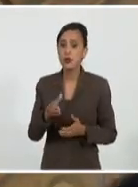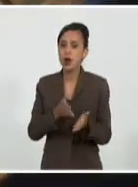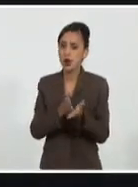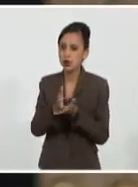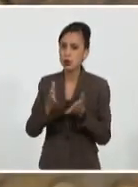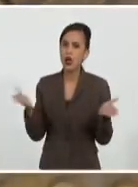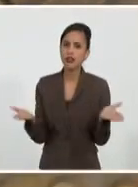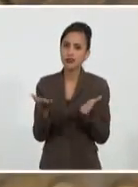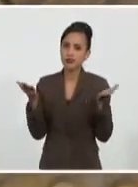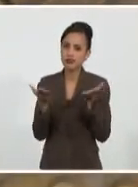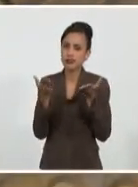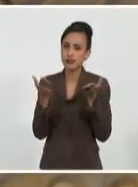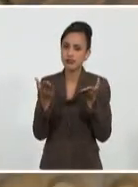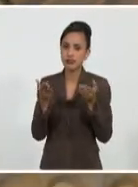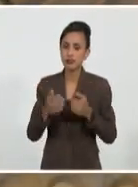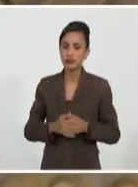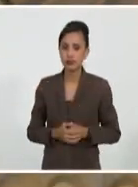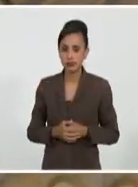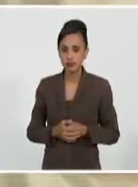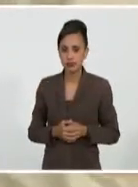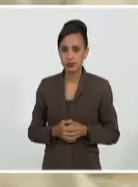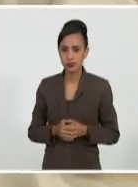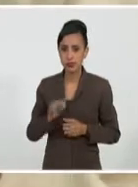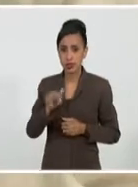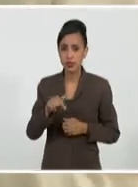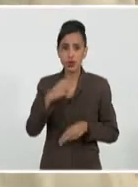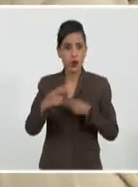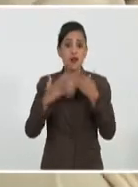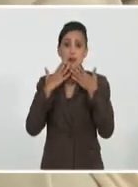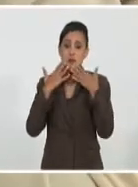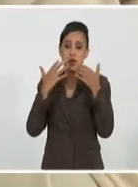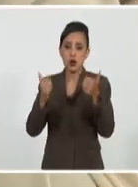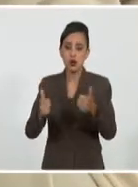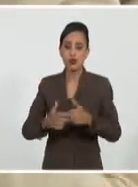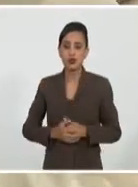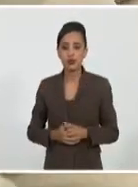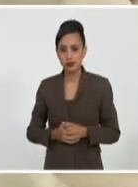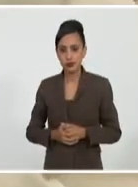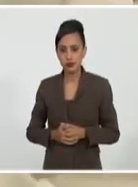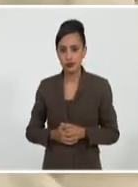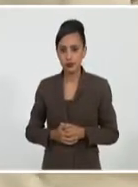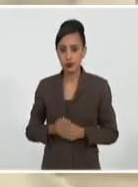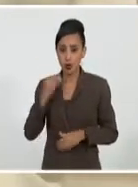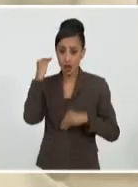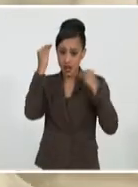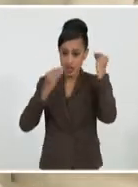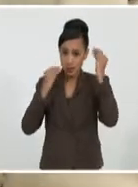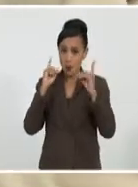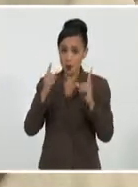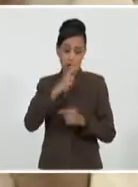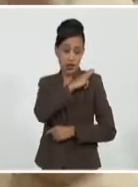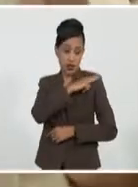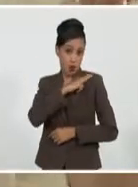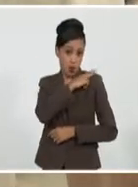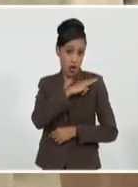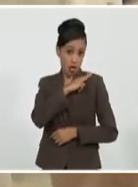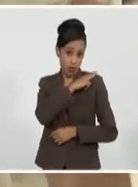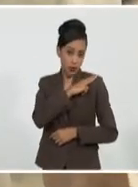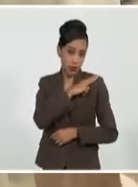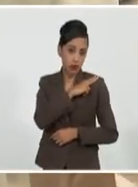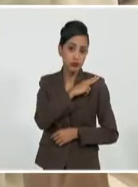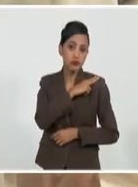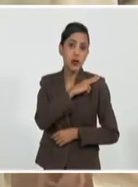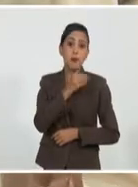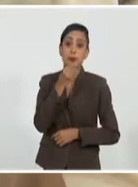su crítica nos une, su crítica nos hace mejores. Cuando evaluamos la política de cuadro, tenemos que dejar claro que para poder